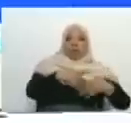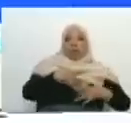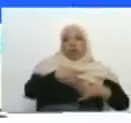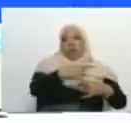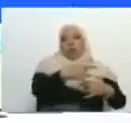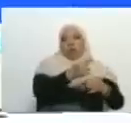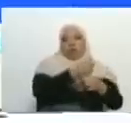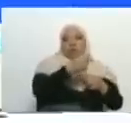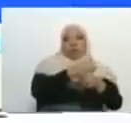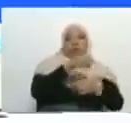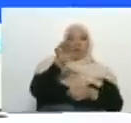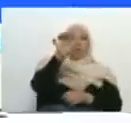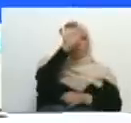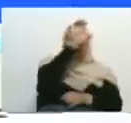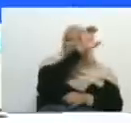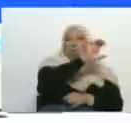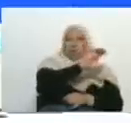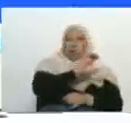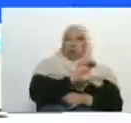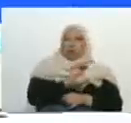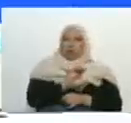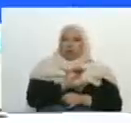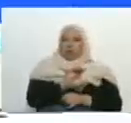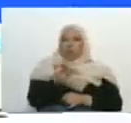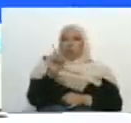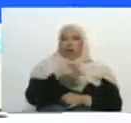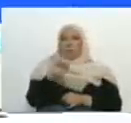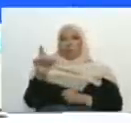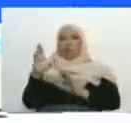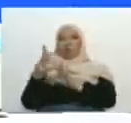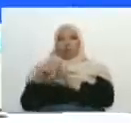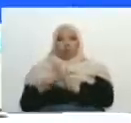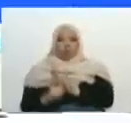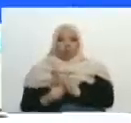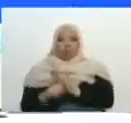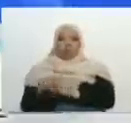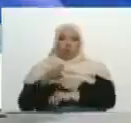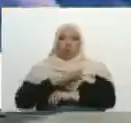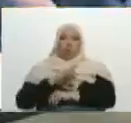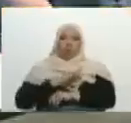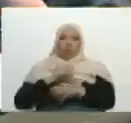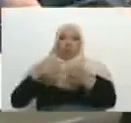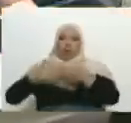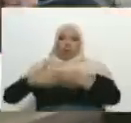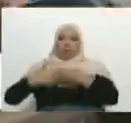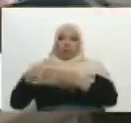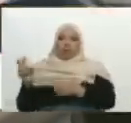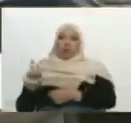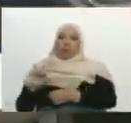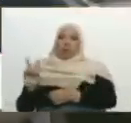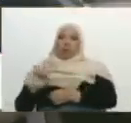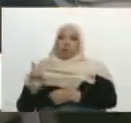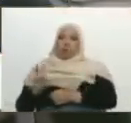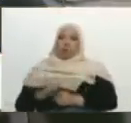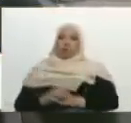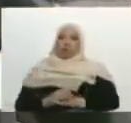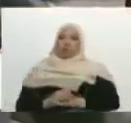foráneos, ni presta para robar el patrimonio de los venezolanos y de las